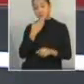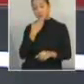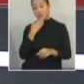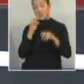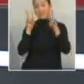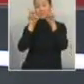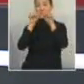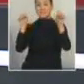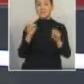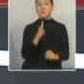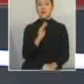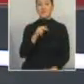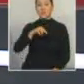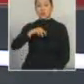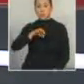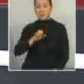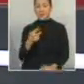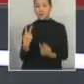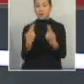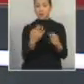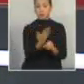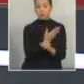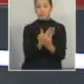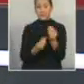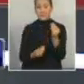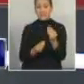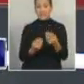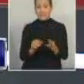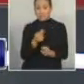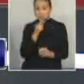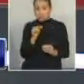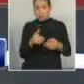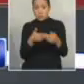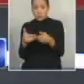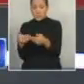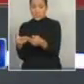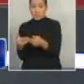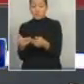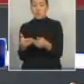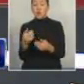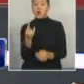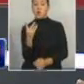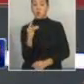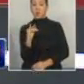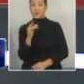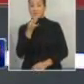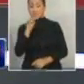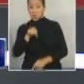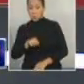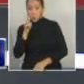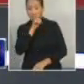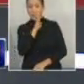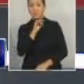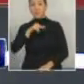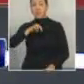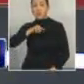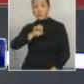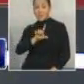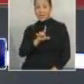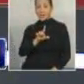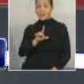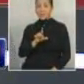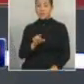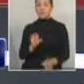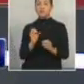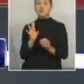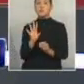sistema binominal. Dos discusiones que están en pleno proceso. En la UDI dicen que esta última iniciativa, la del binominal, es un traje a la